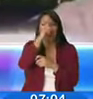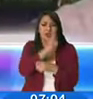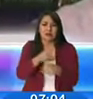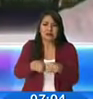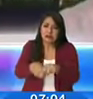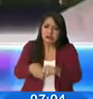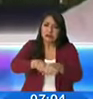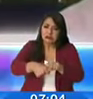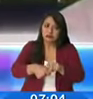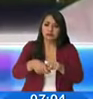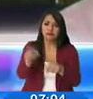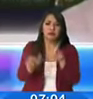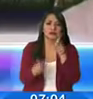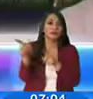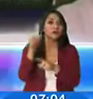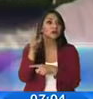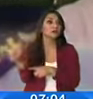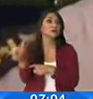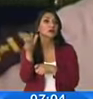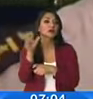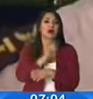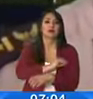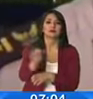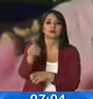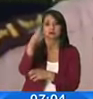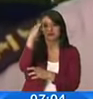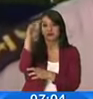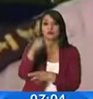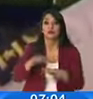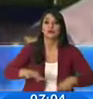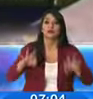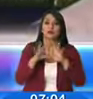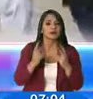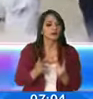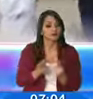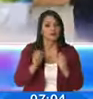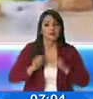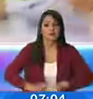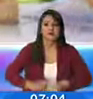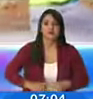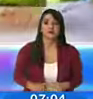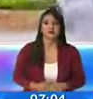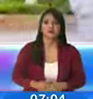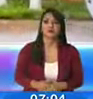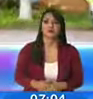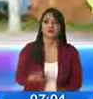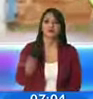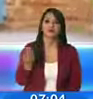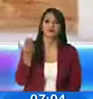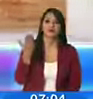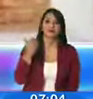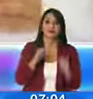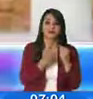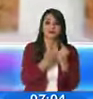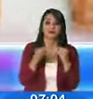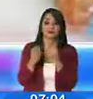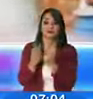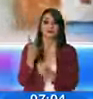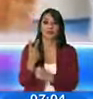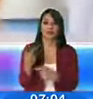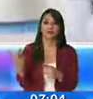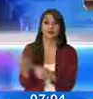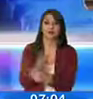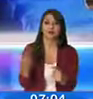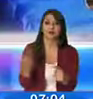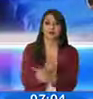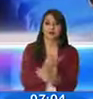haga ruido y que alerte a la ciudadanía es lo importante, porque ahí puede actuar Policía Nacional. Hace pocos días se desarticularon dos bandas delictivas